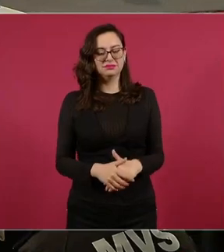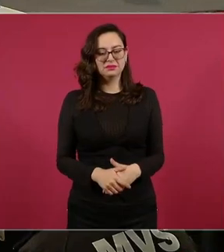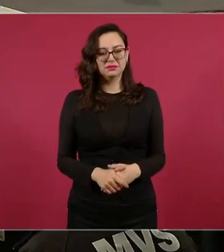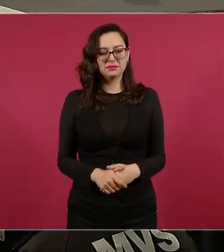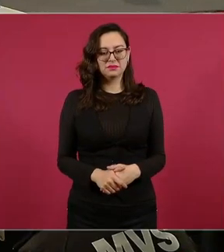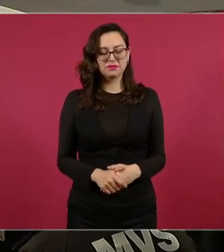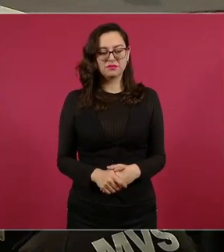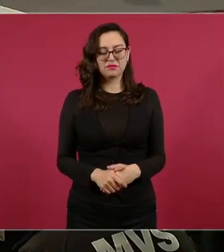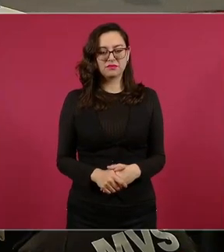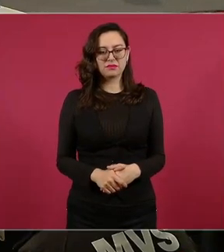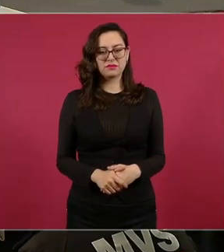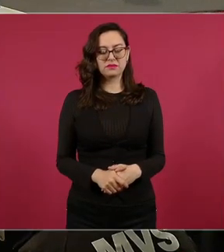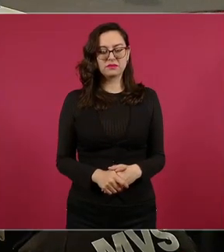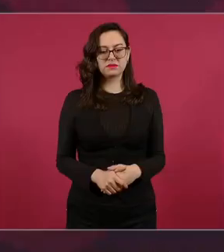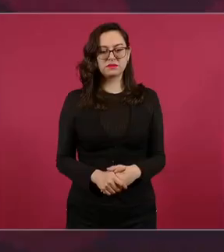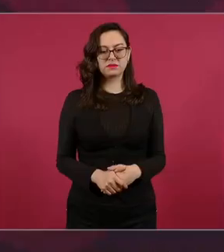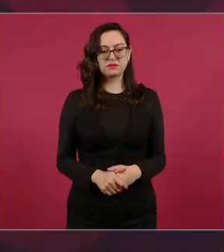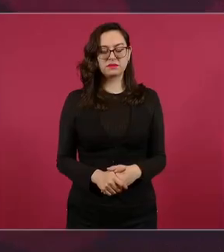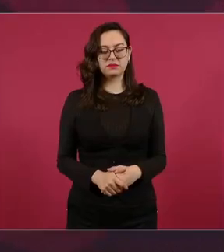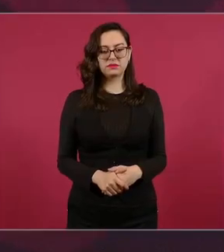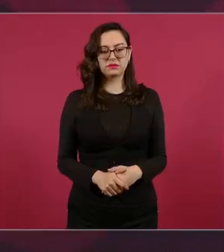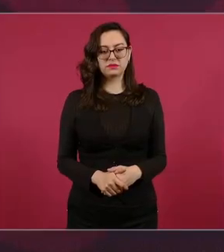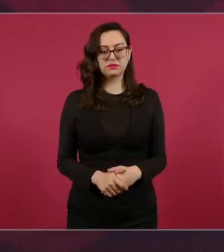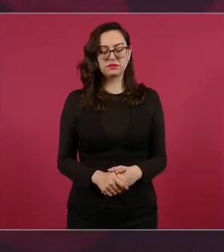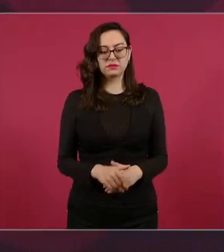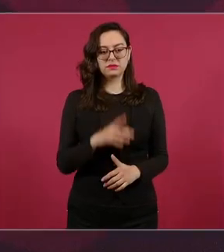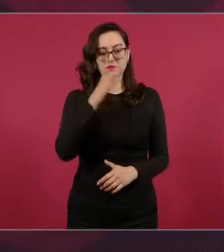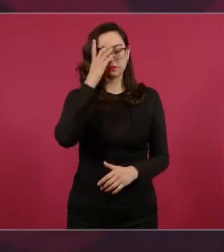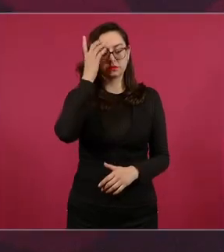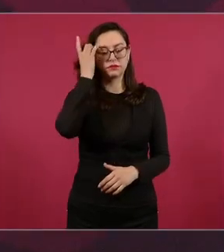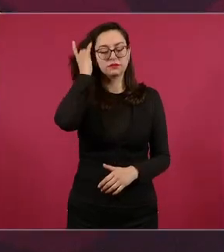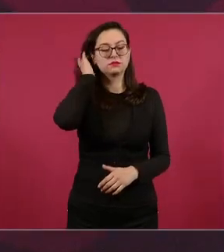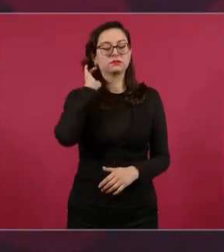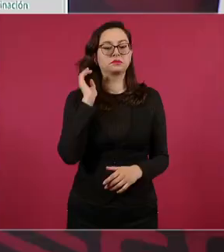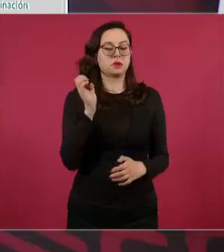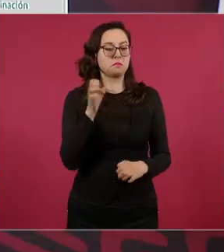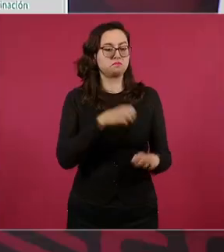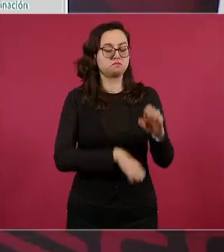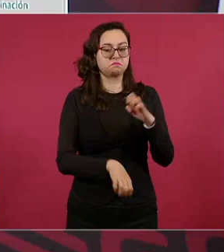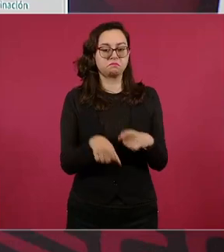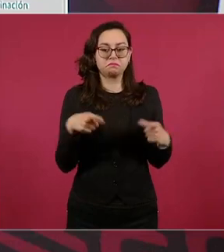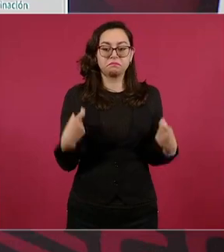en el gobierno empresario